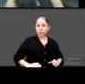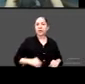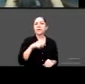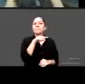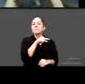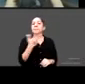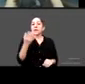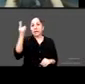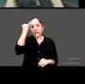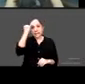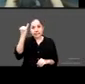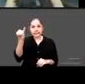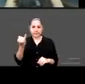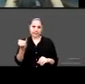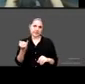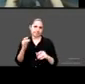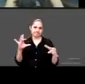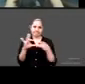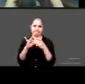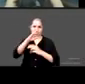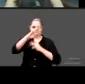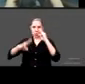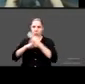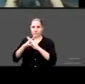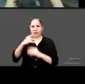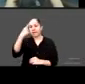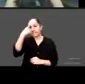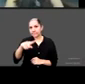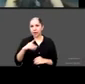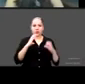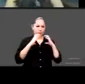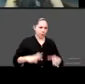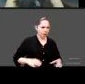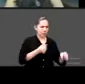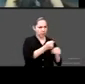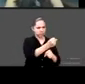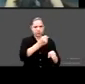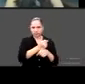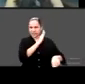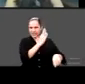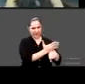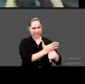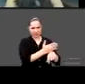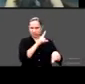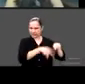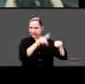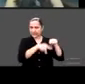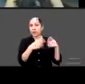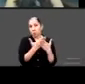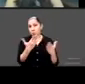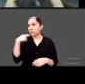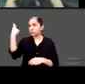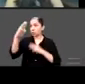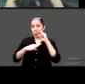global para poner fin al castigo corporal, 60 estados en el mundo han legislado en la provisión del castigo corporal